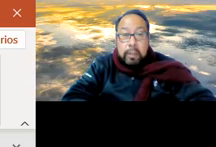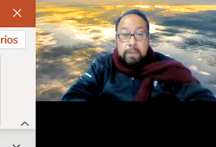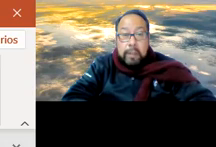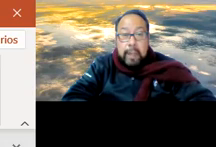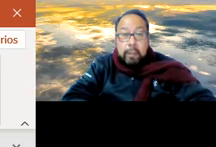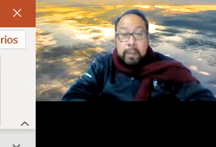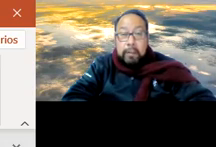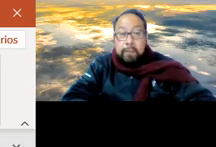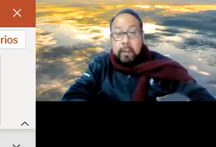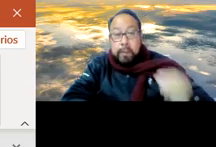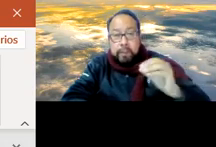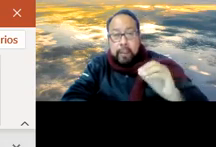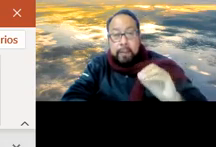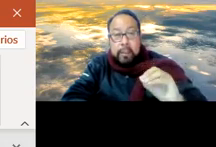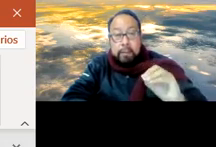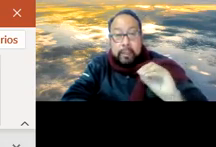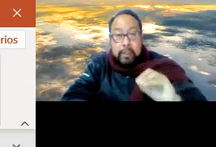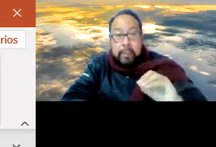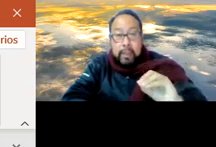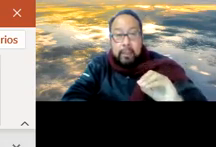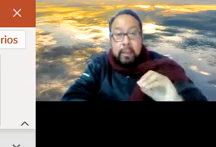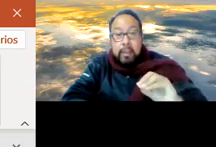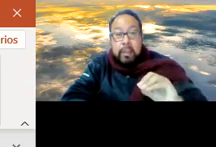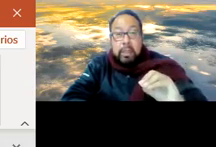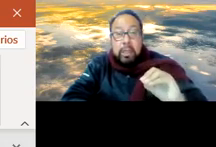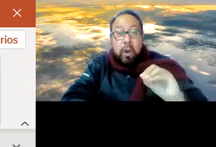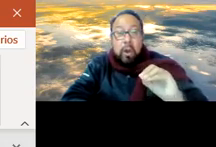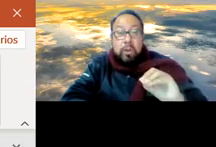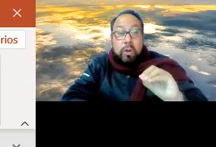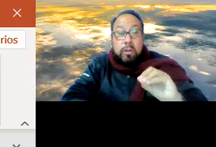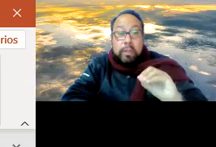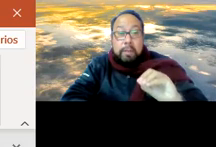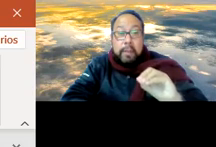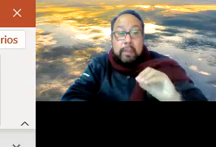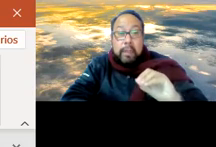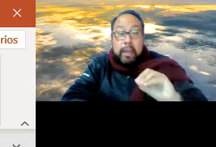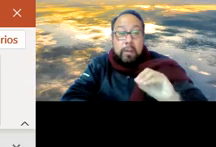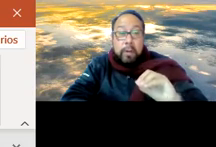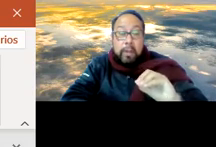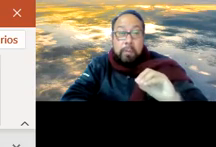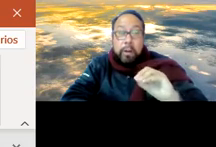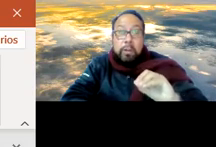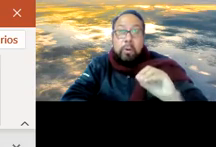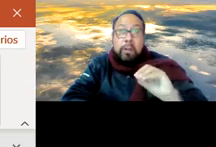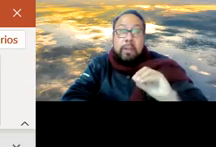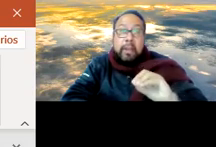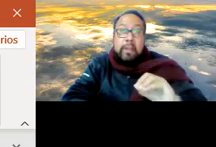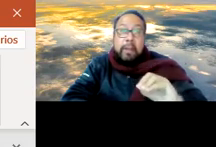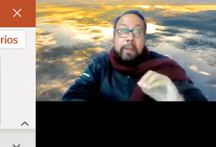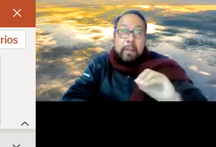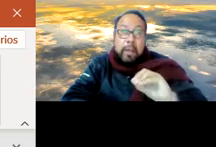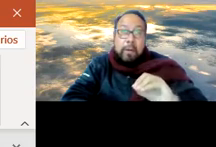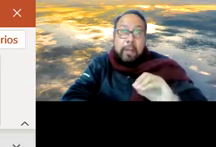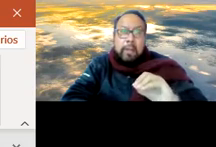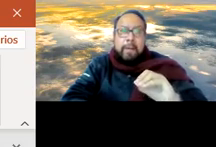comunidad científica, específicamente especialistas y otros investigadores. Por eso cuando están